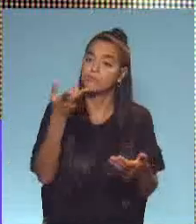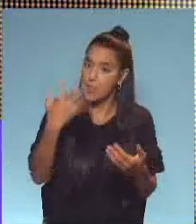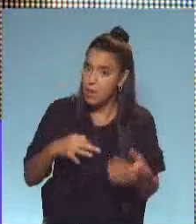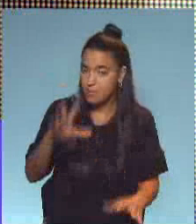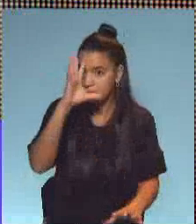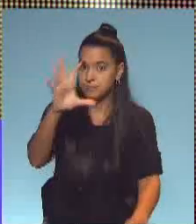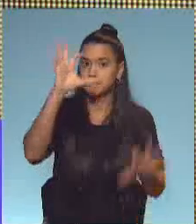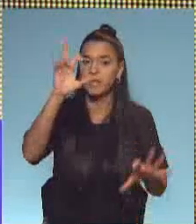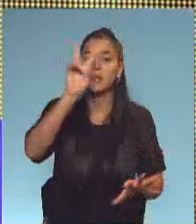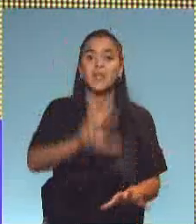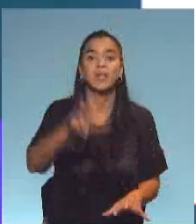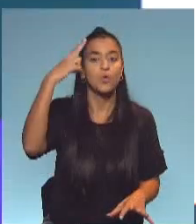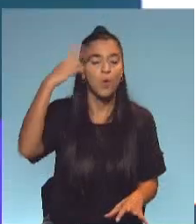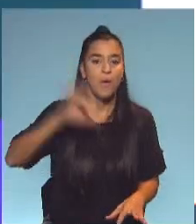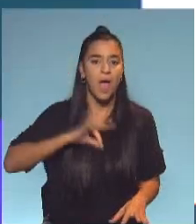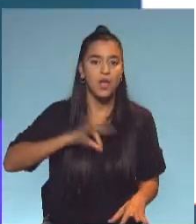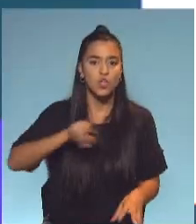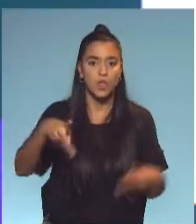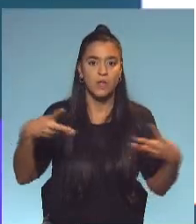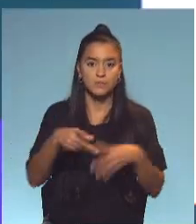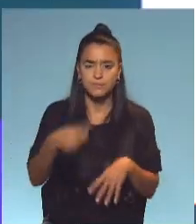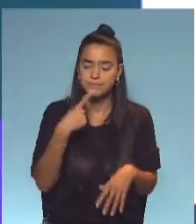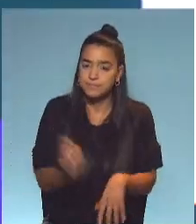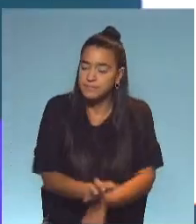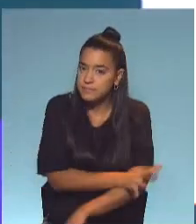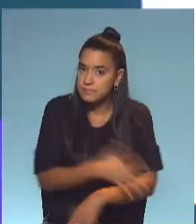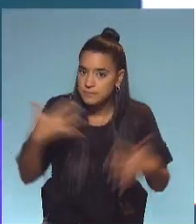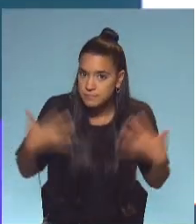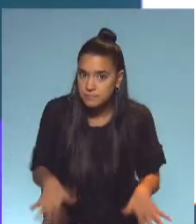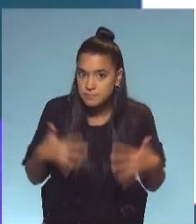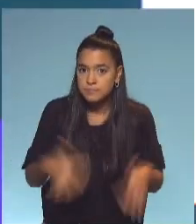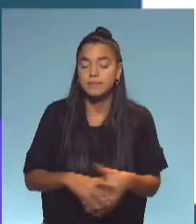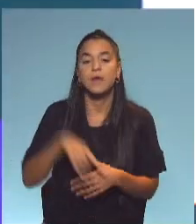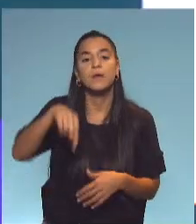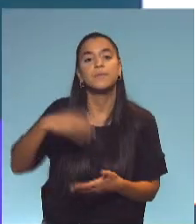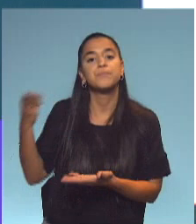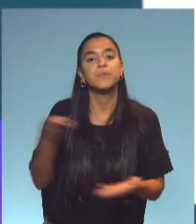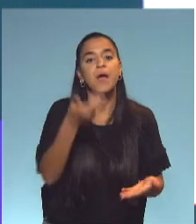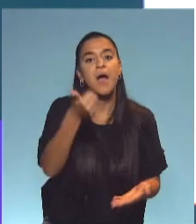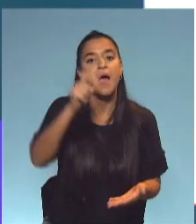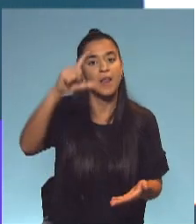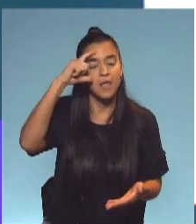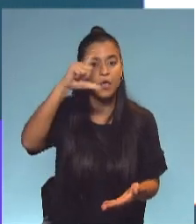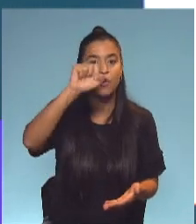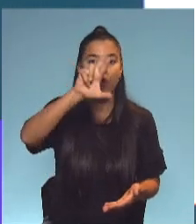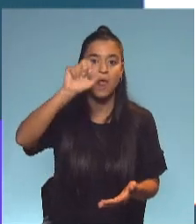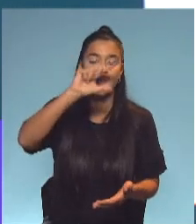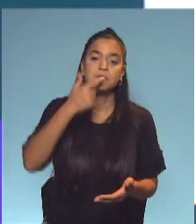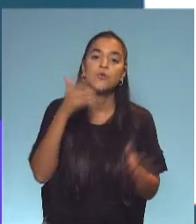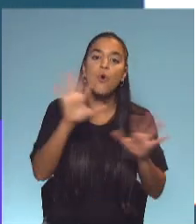hoy a 39 años de la guerra. La verdad que nos recorre un escalofrío. Claro, Estamos sí, con Ale Corrales. Ale, ¿cómo estás? Buen